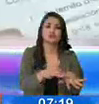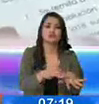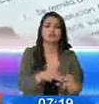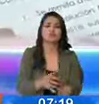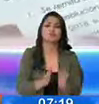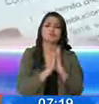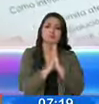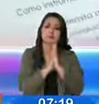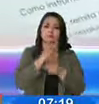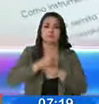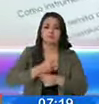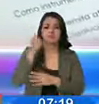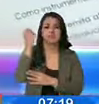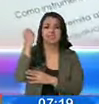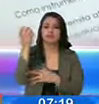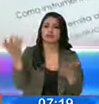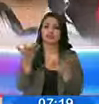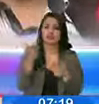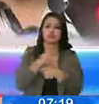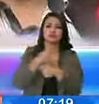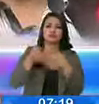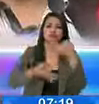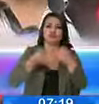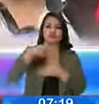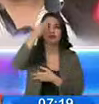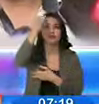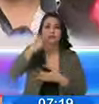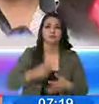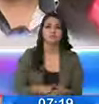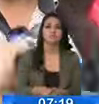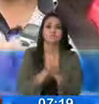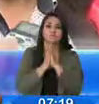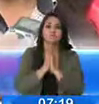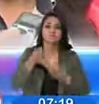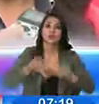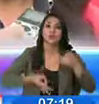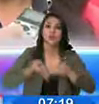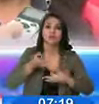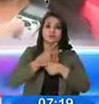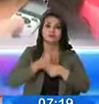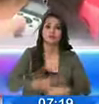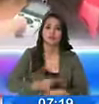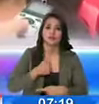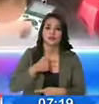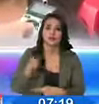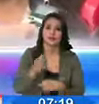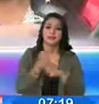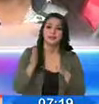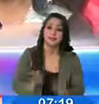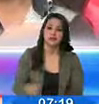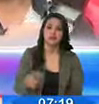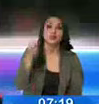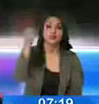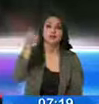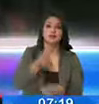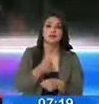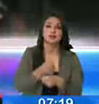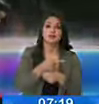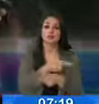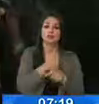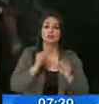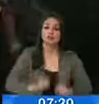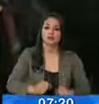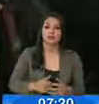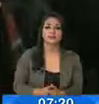en el Complejo Judicial Norte. Lo que buscamos es que un juez cautele el derecho constitucional de los trabajadores al trabajo. Proteger